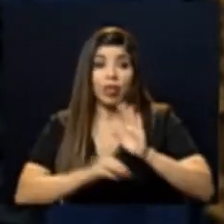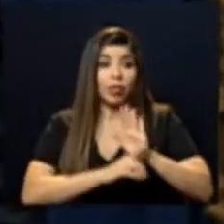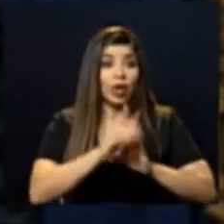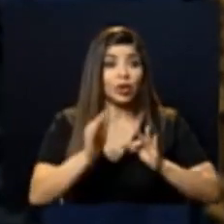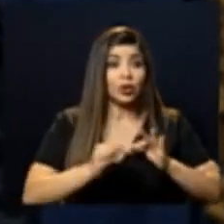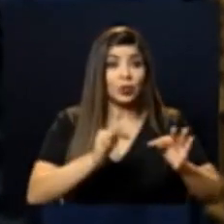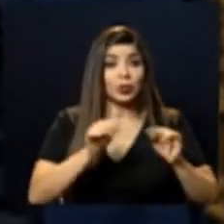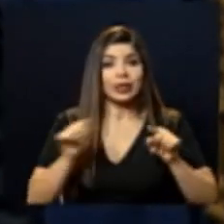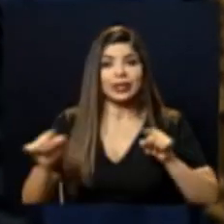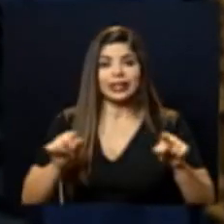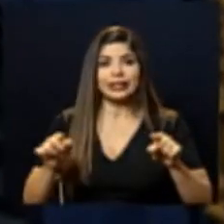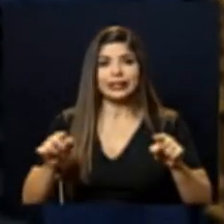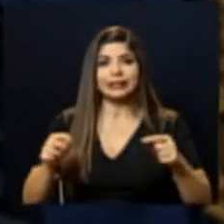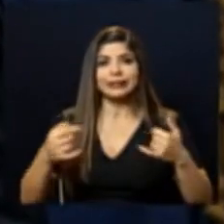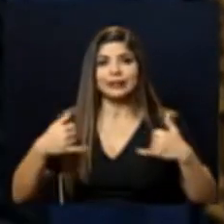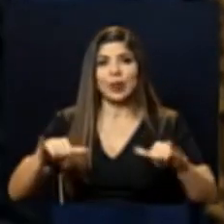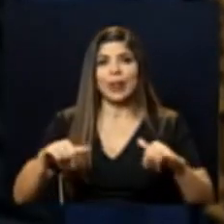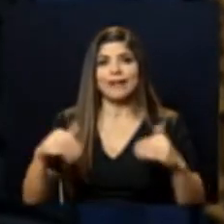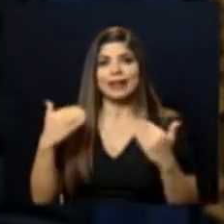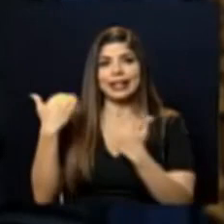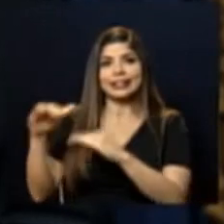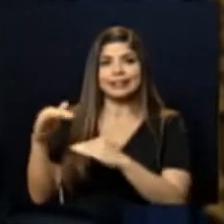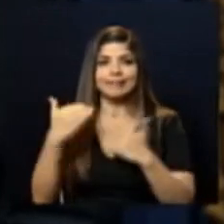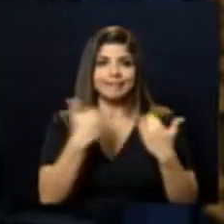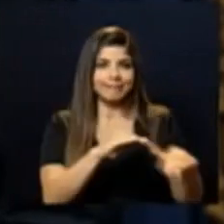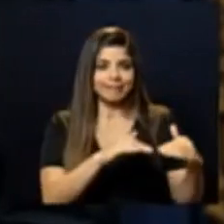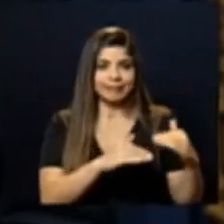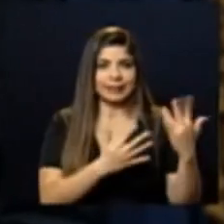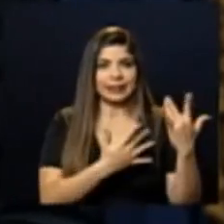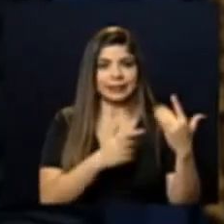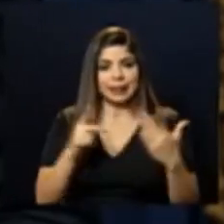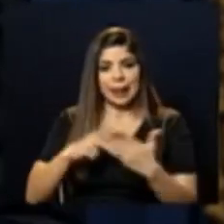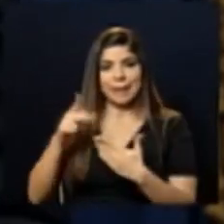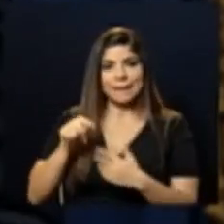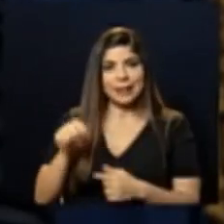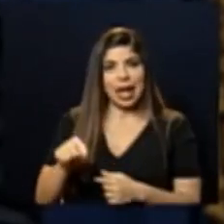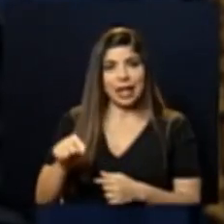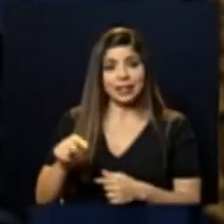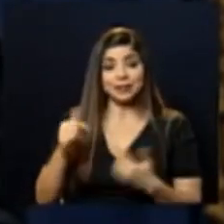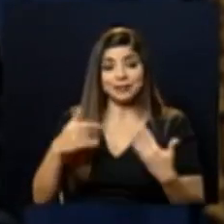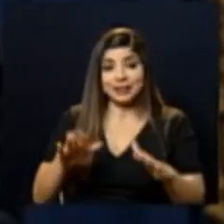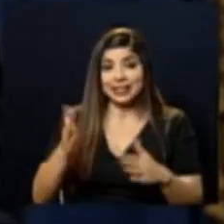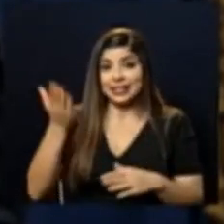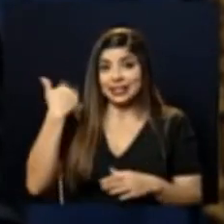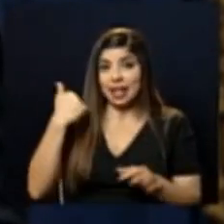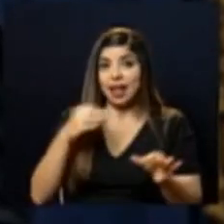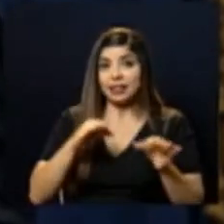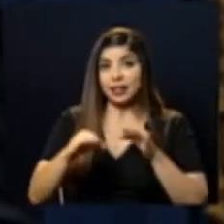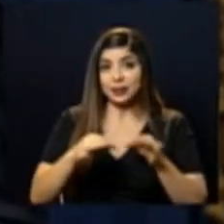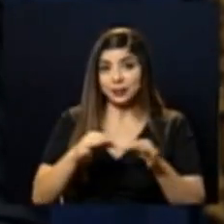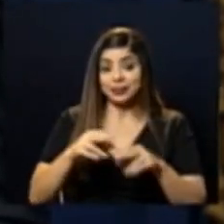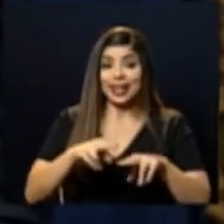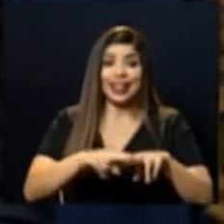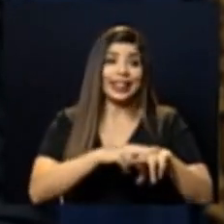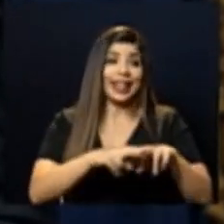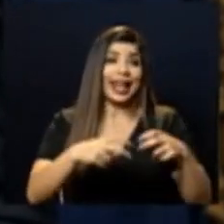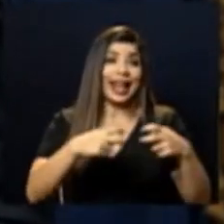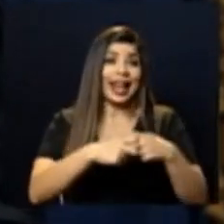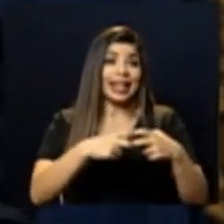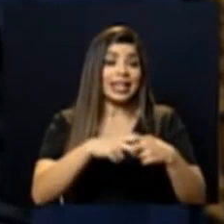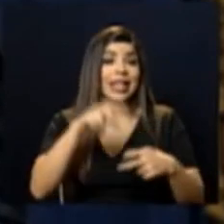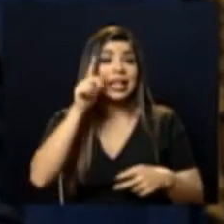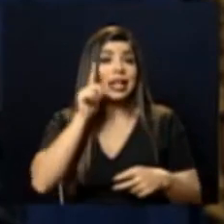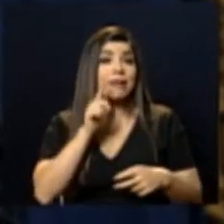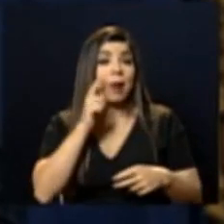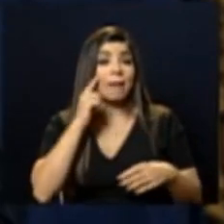turísticos seguirán estando limitados. Como se mencionó, el tren eléctrico limonense